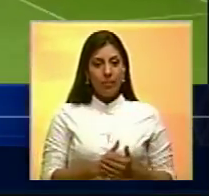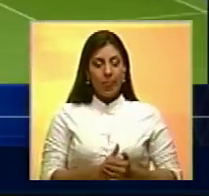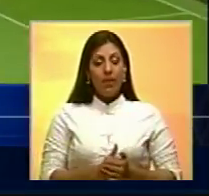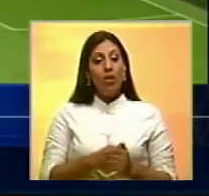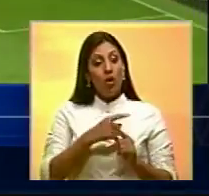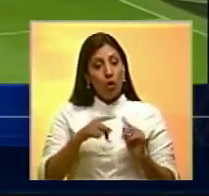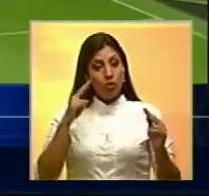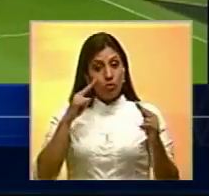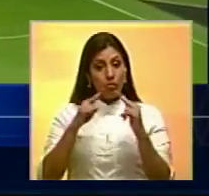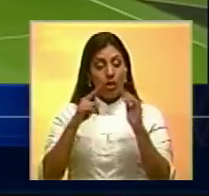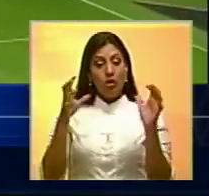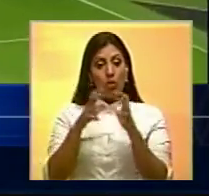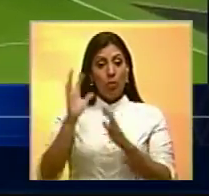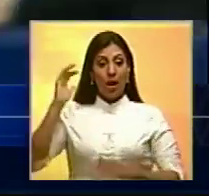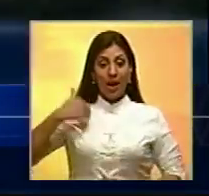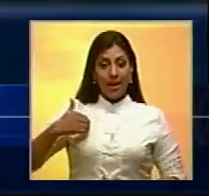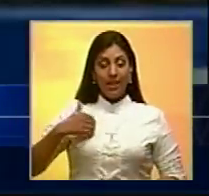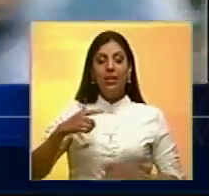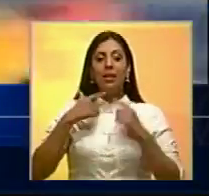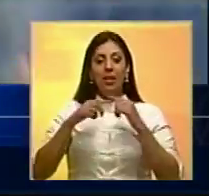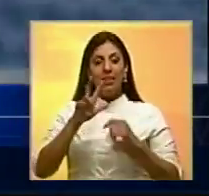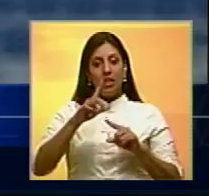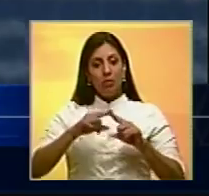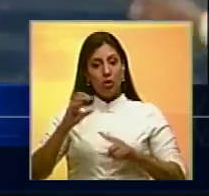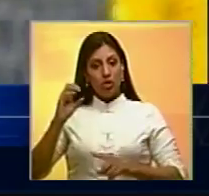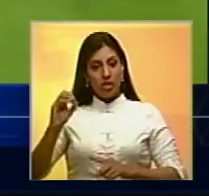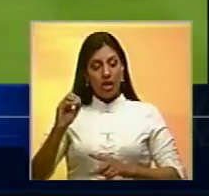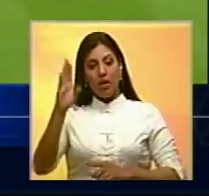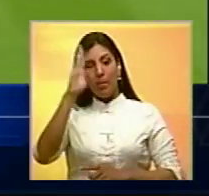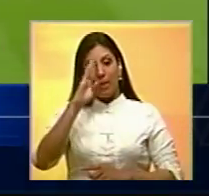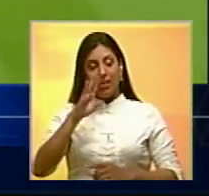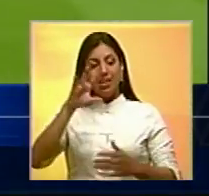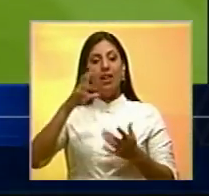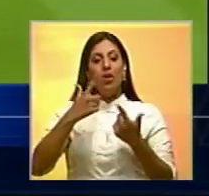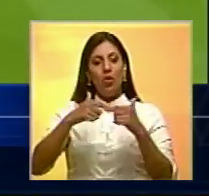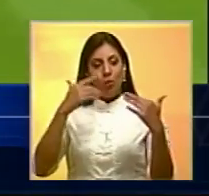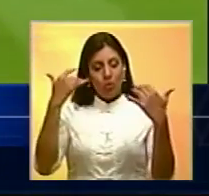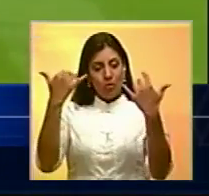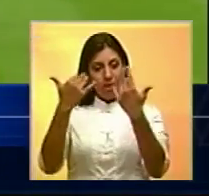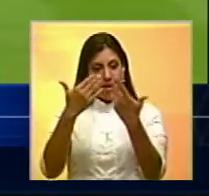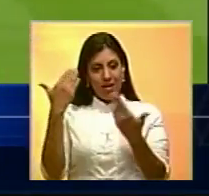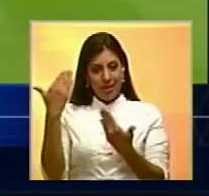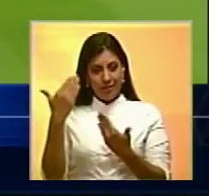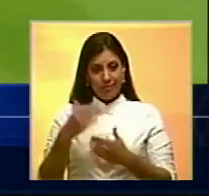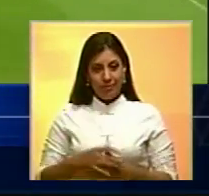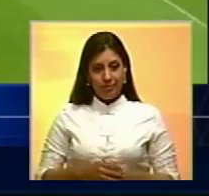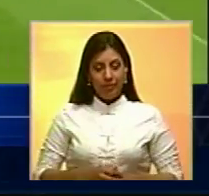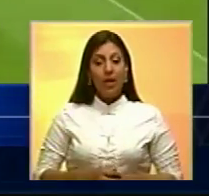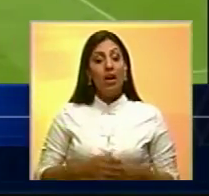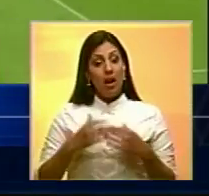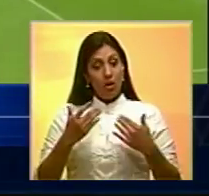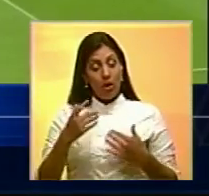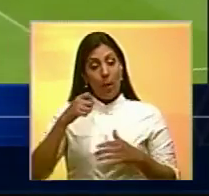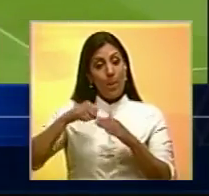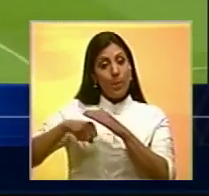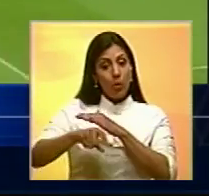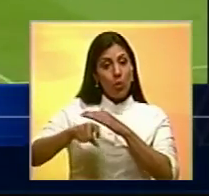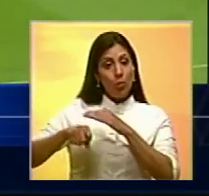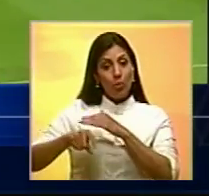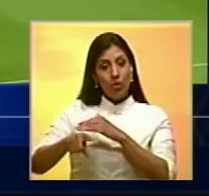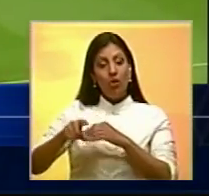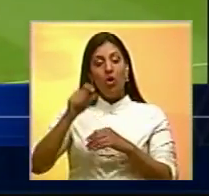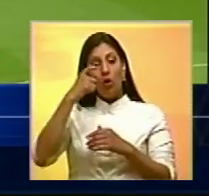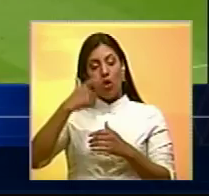Y en otro encuentro, el seleccionado argentino cayó 3-0 ante Brasil en el Estadio Mineirao de Belo Horizonte. Los goles fueron